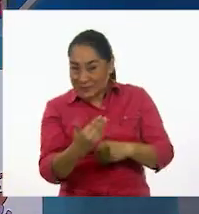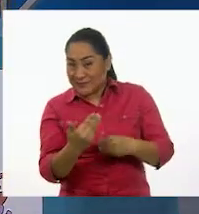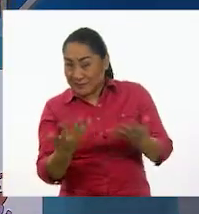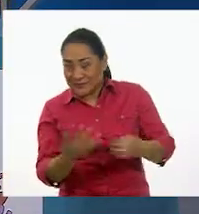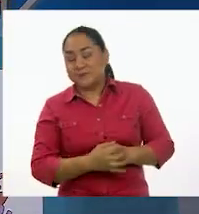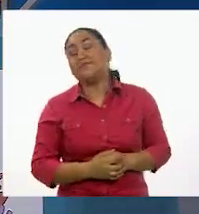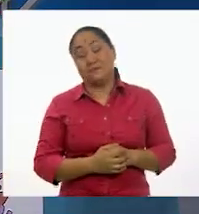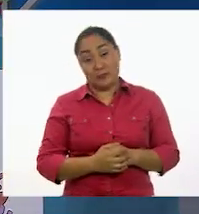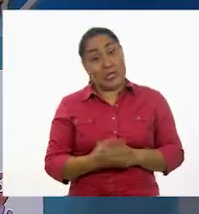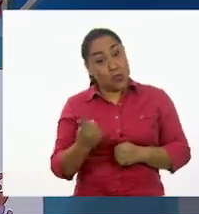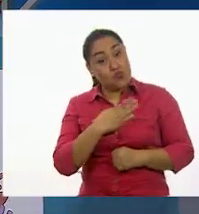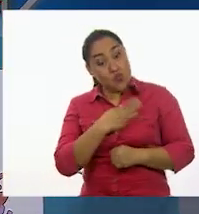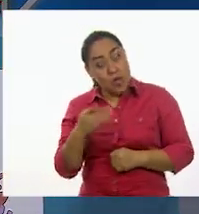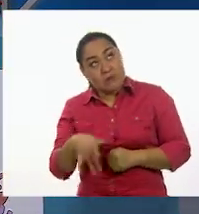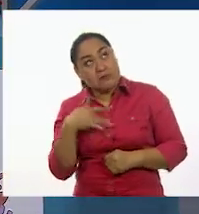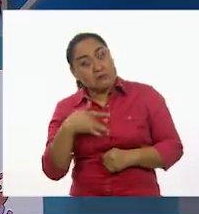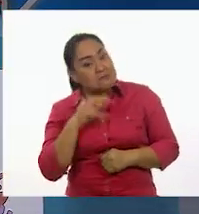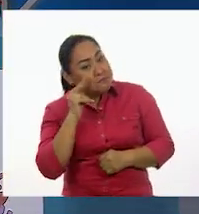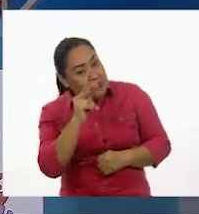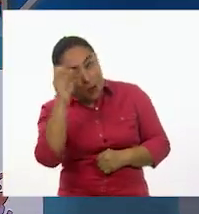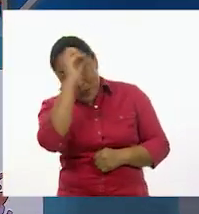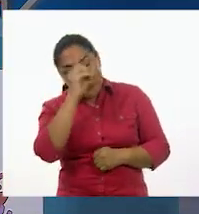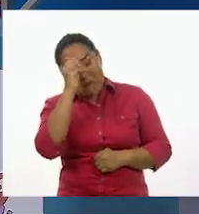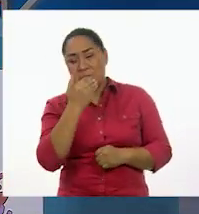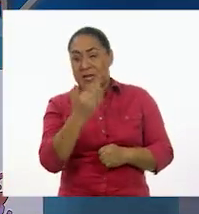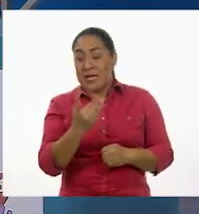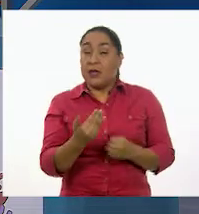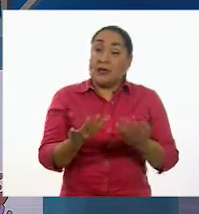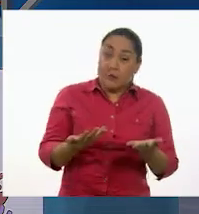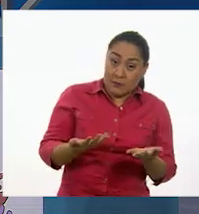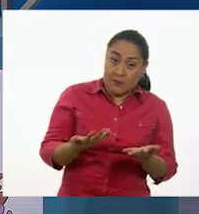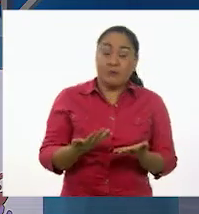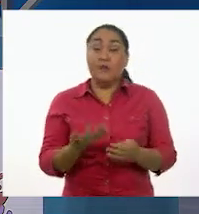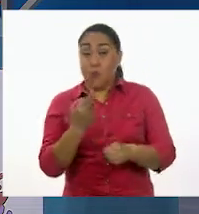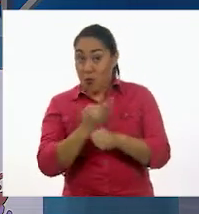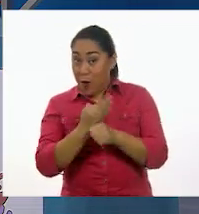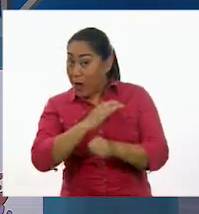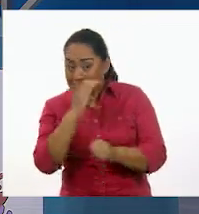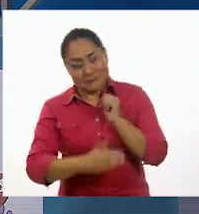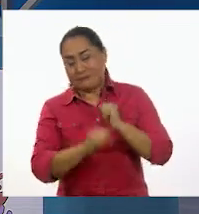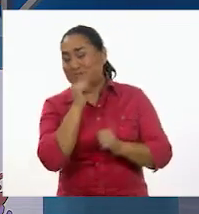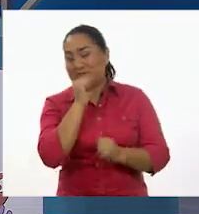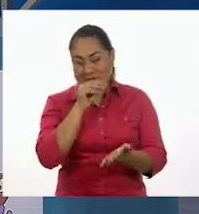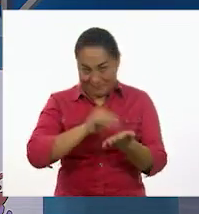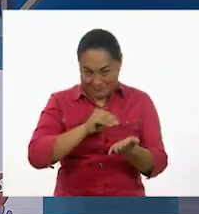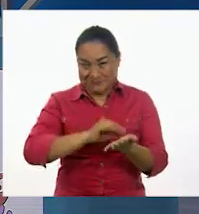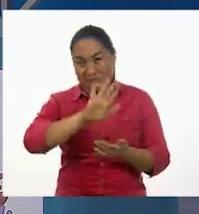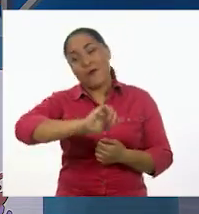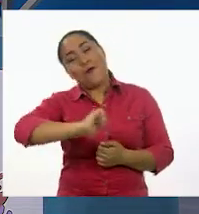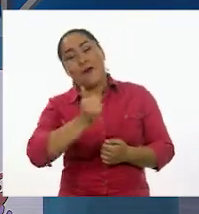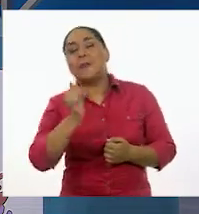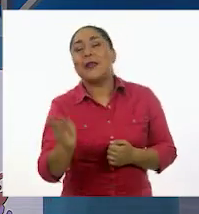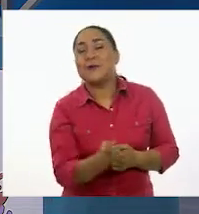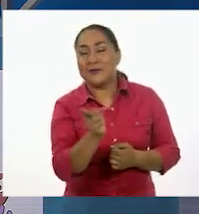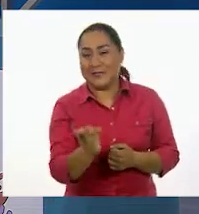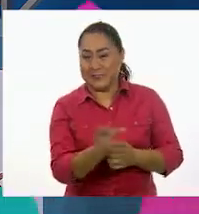Me da mucho gusto que lo puedas ver de esta manera, Ton. Aún así, esto aún no acaba. Así que vayamos a la siguiente pregunta.